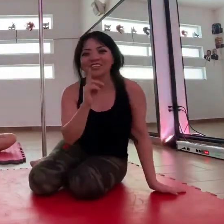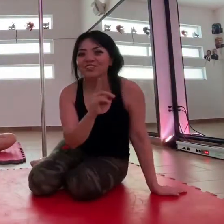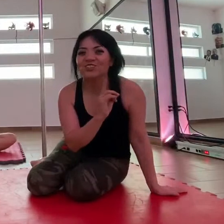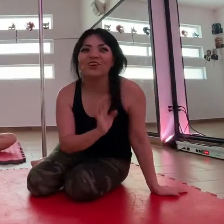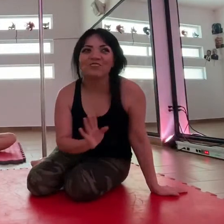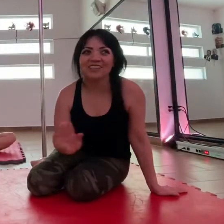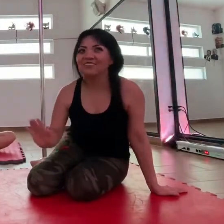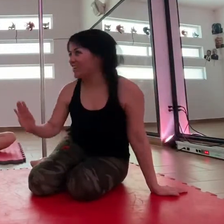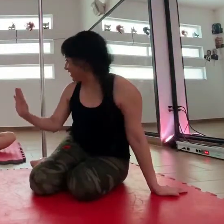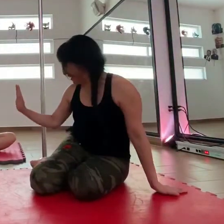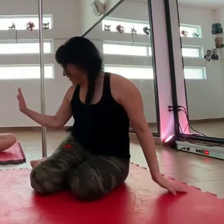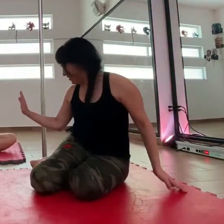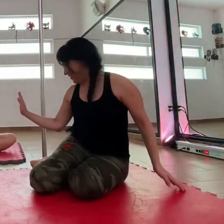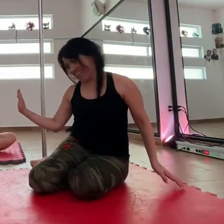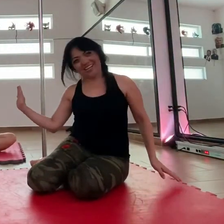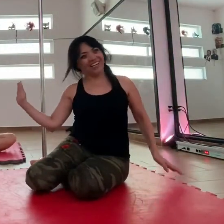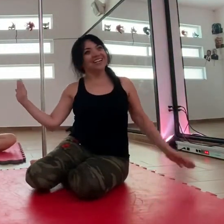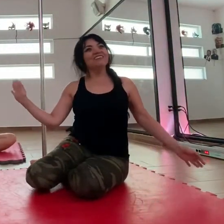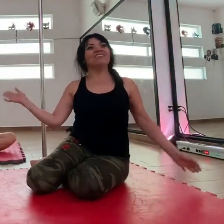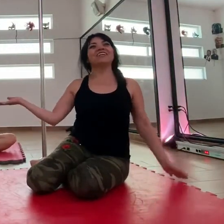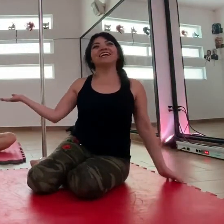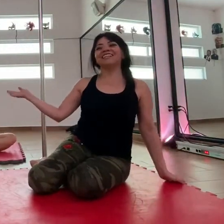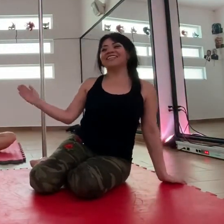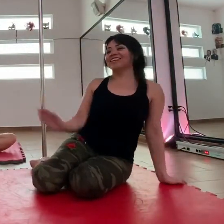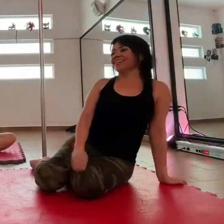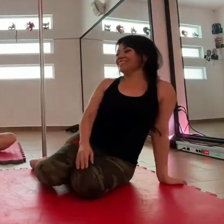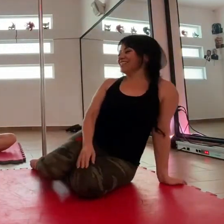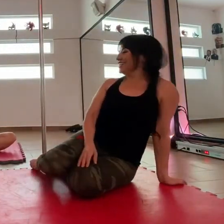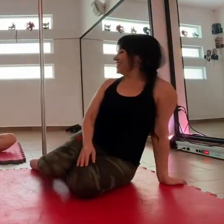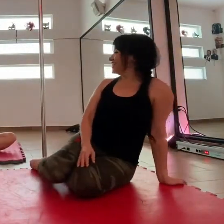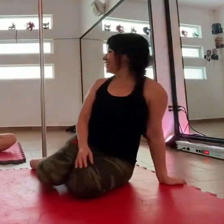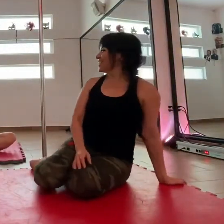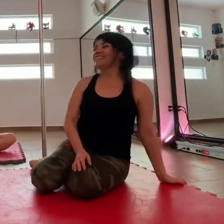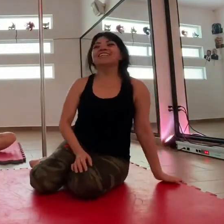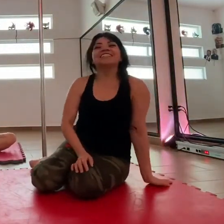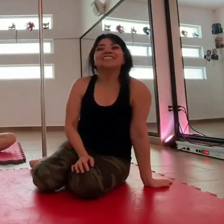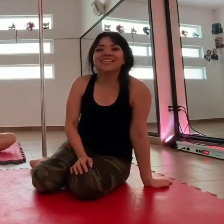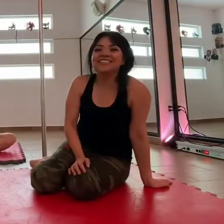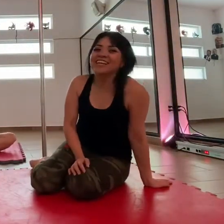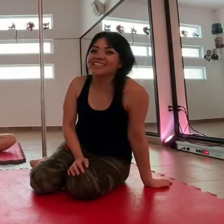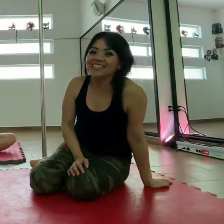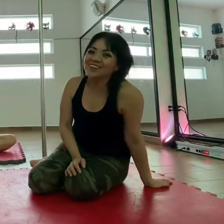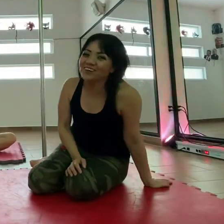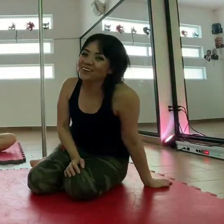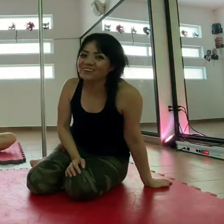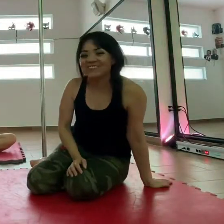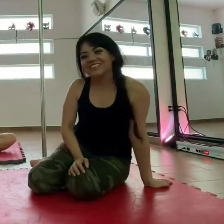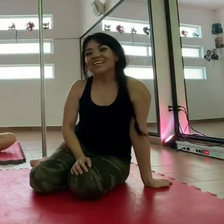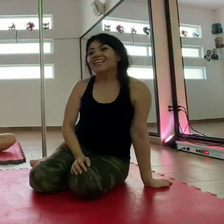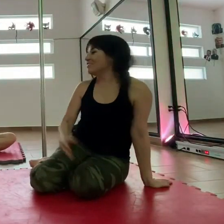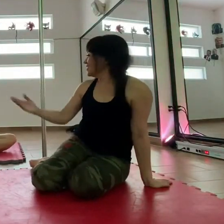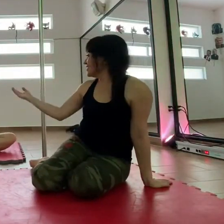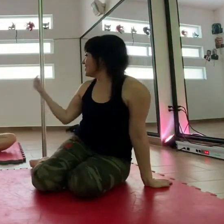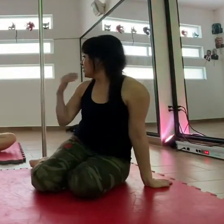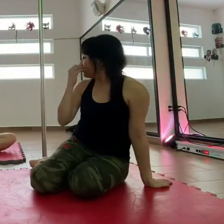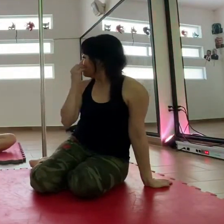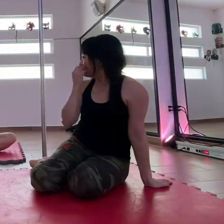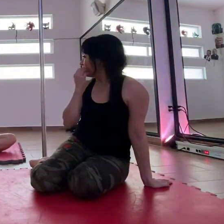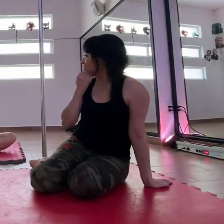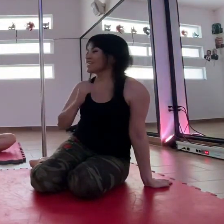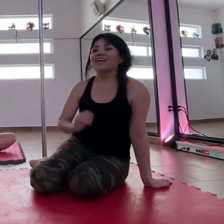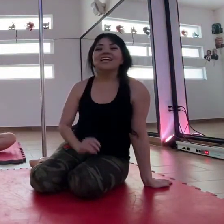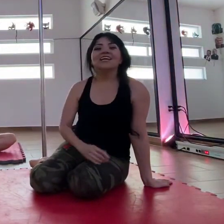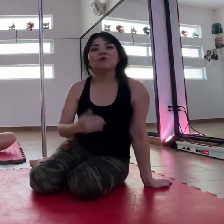Tengo 48, todavía falta para 49, América. América, ¿qué edad tienes? 16. 16 añitos. ¿Cómo te has